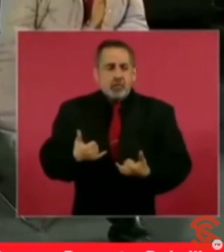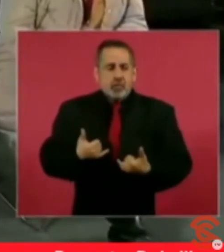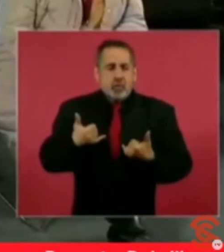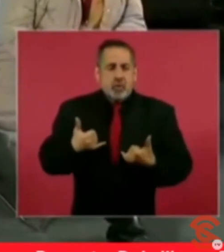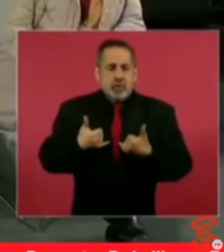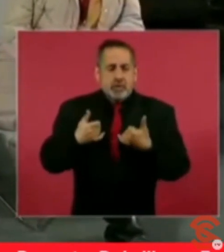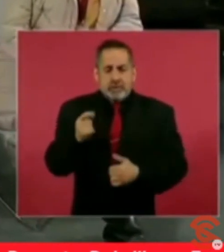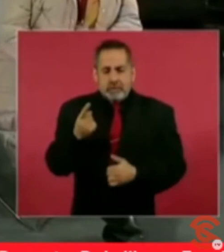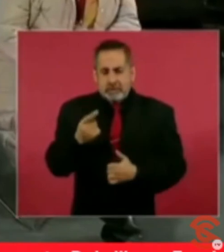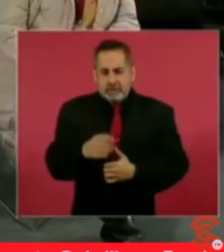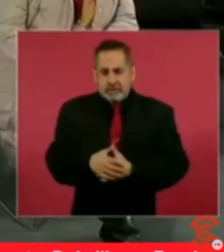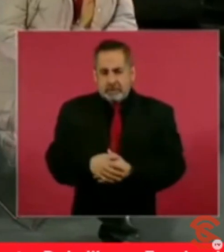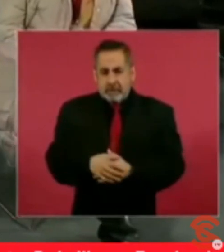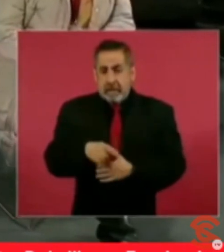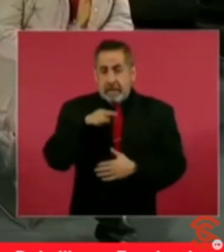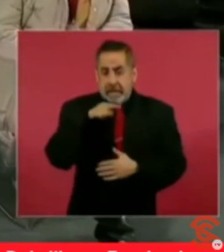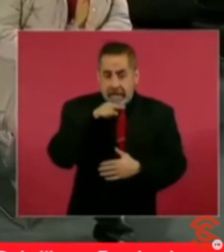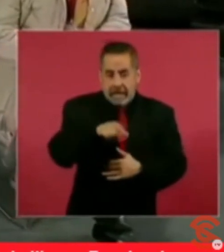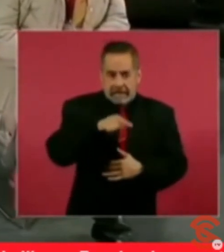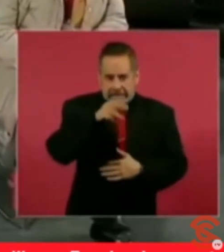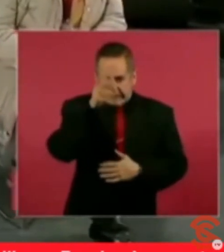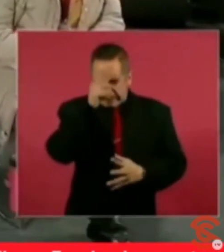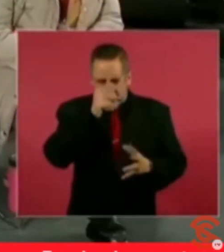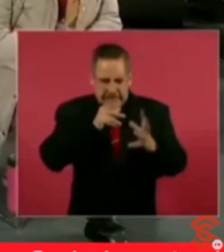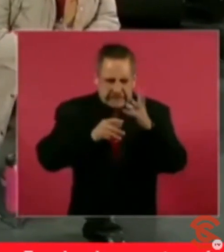Entonces se forma ahí.